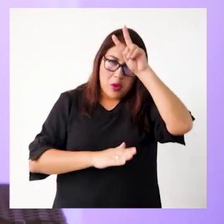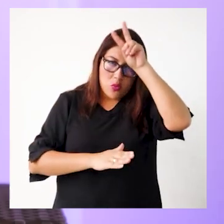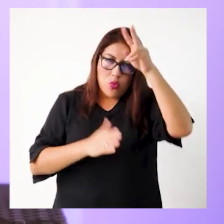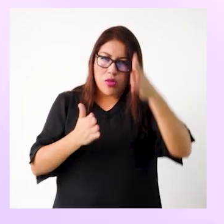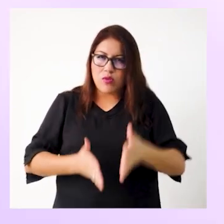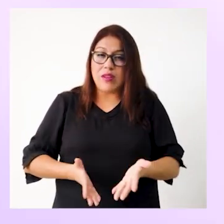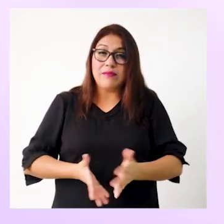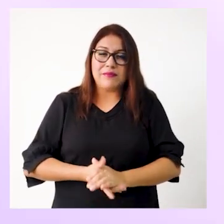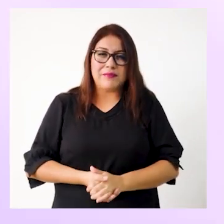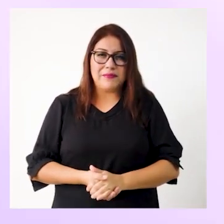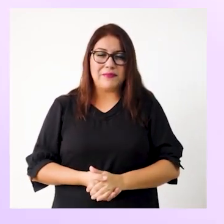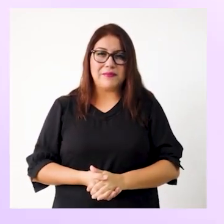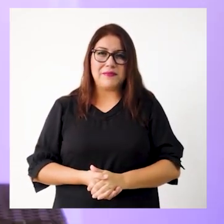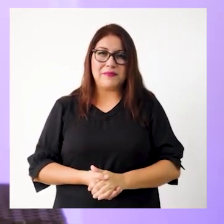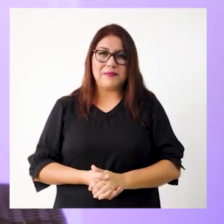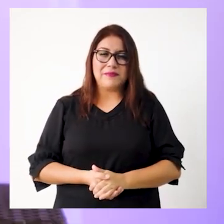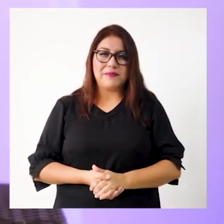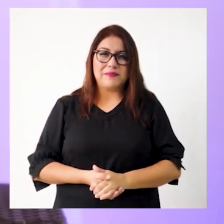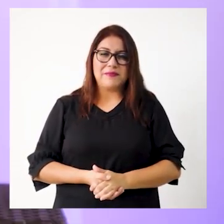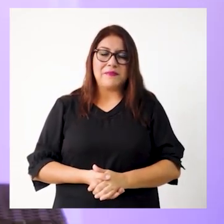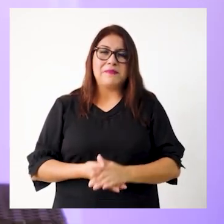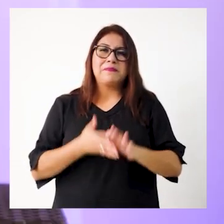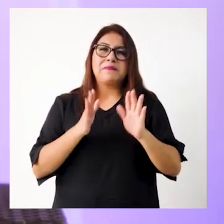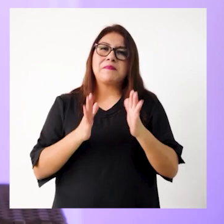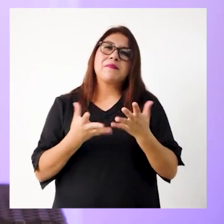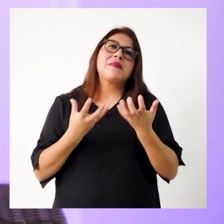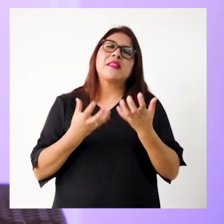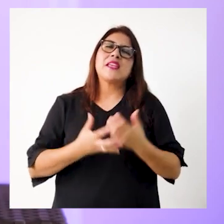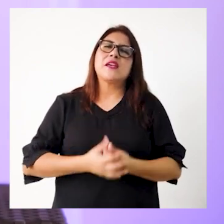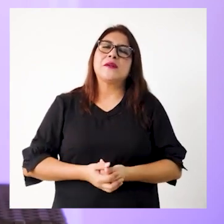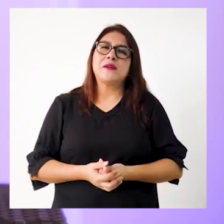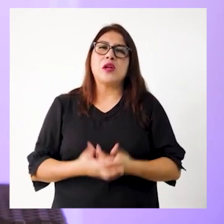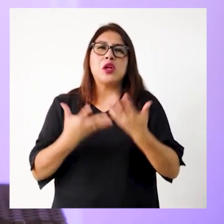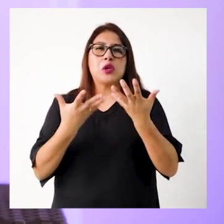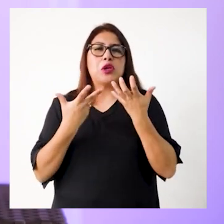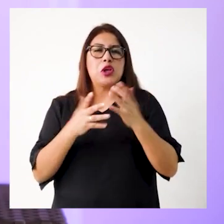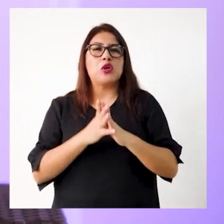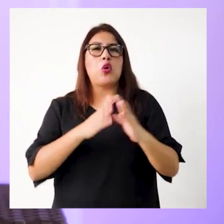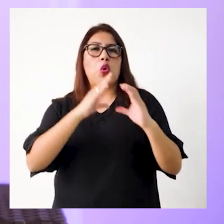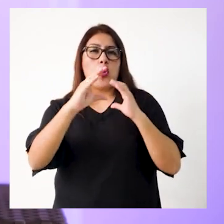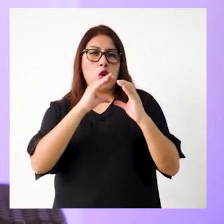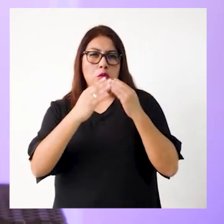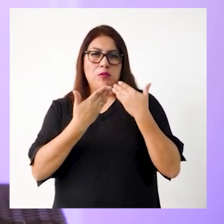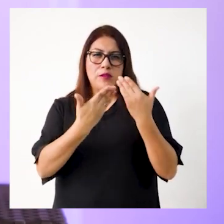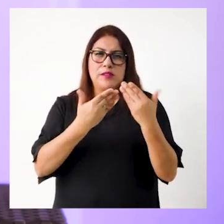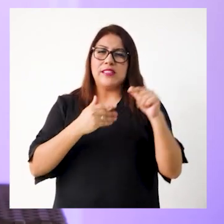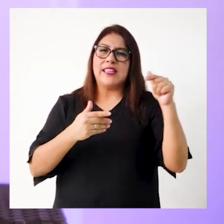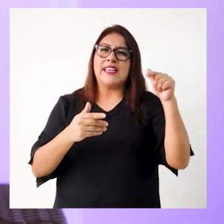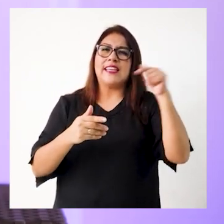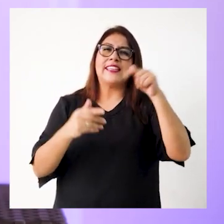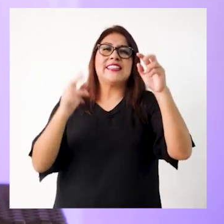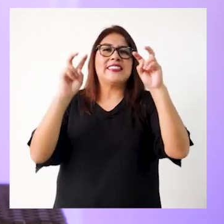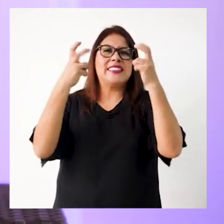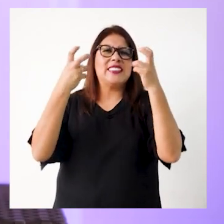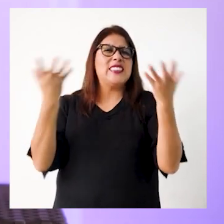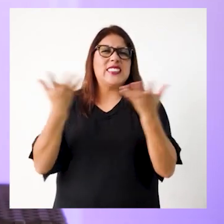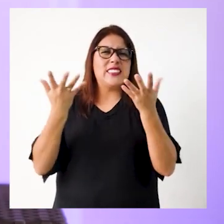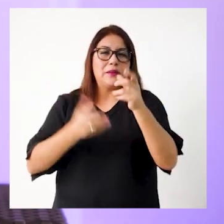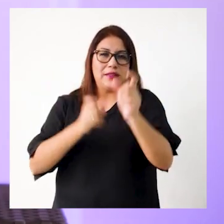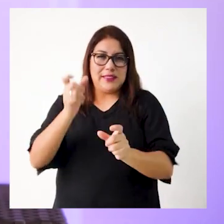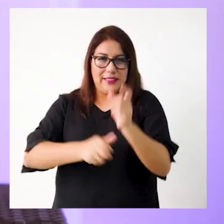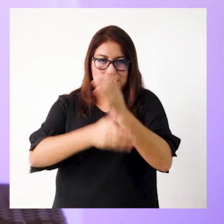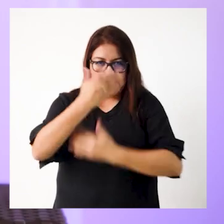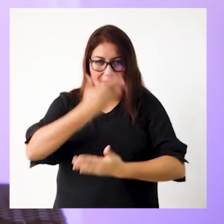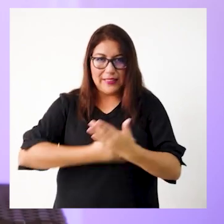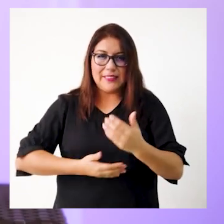peruana. Sí, pues. A ver, quiero conversar contigo acerca del tema de las personas